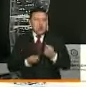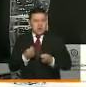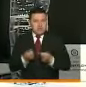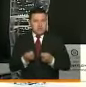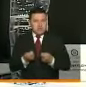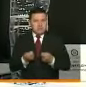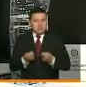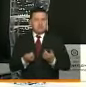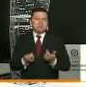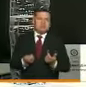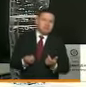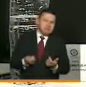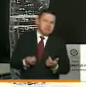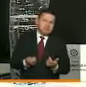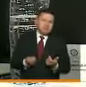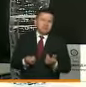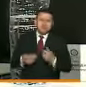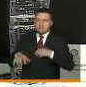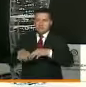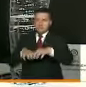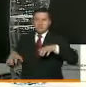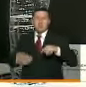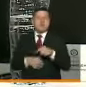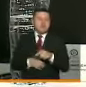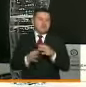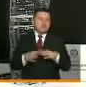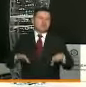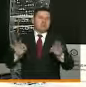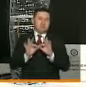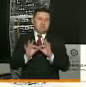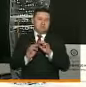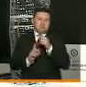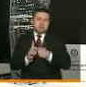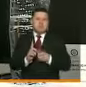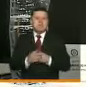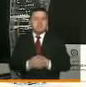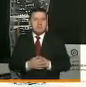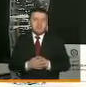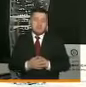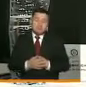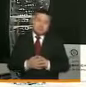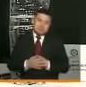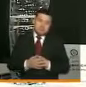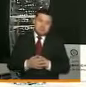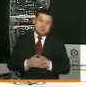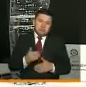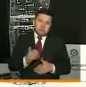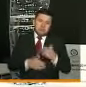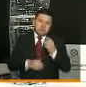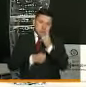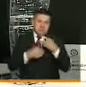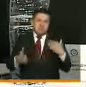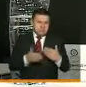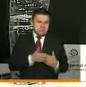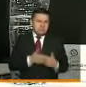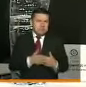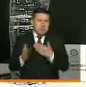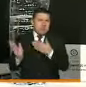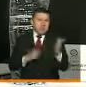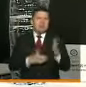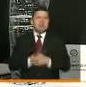para muchos sectores era vital ese mes así que arrancamos este año con muchos